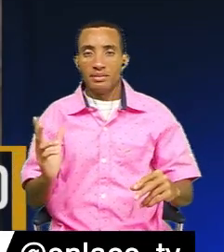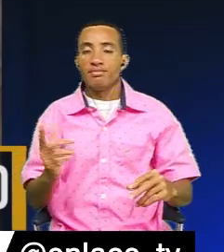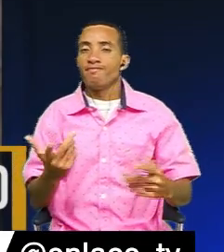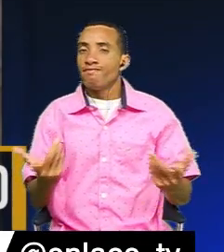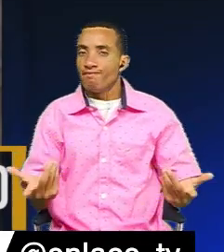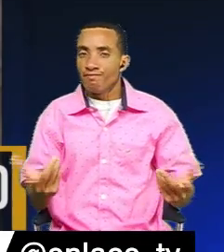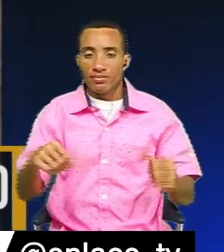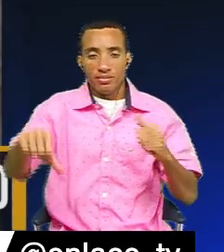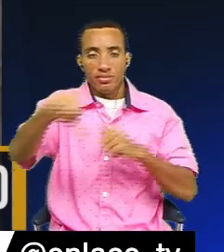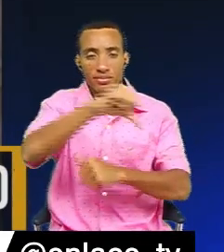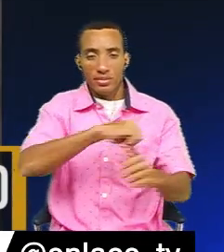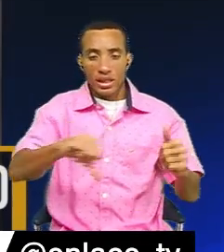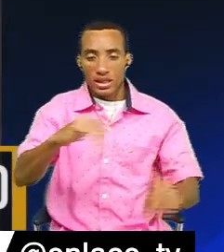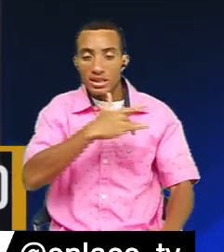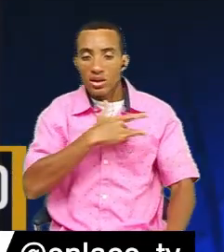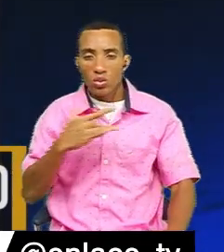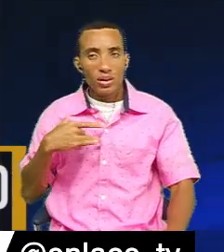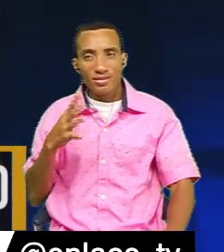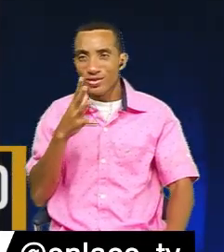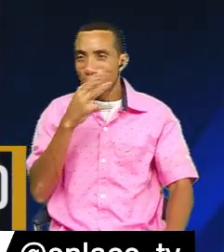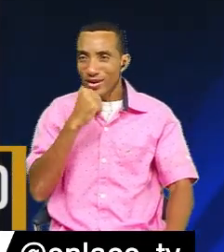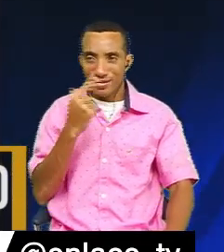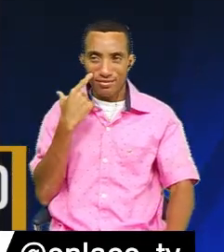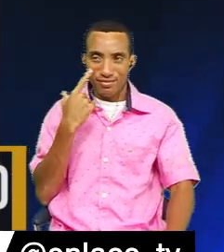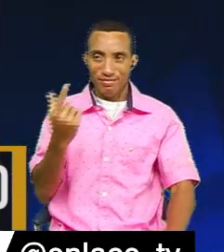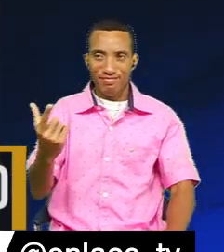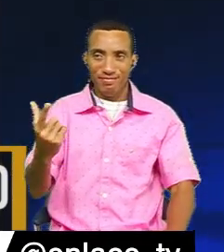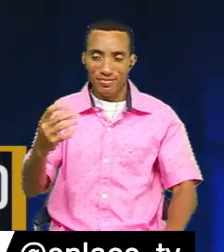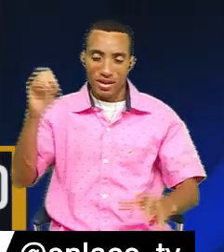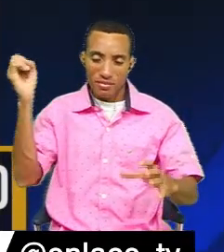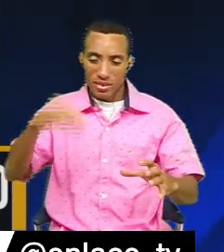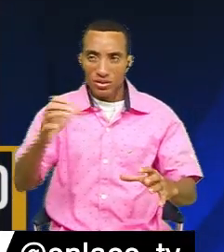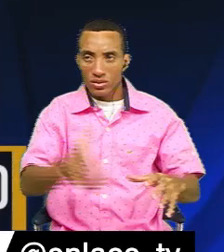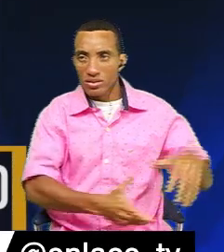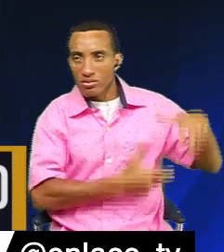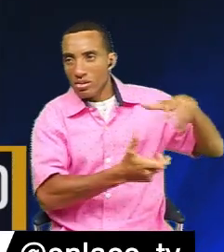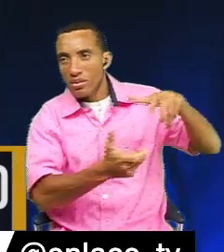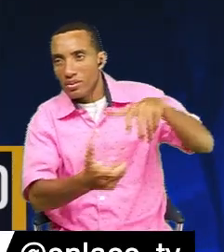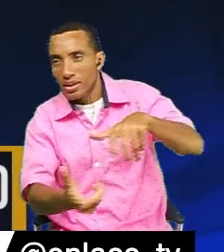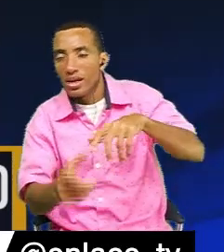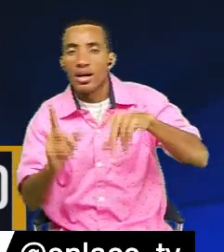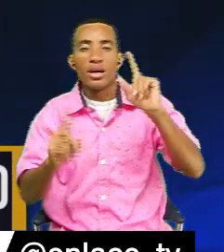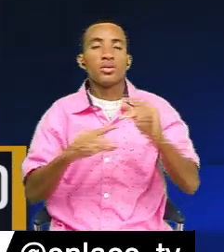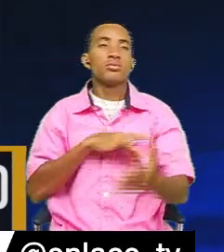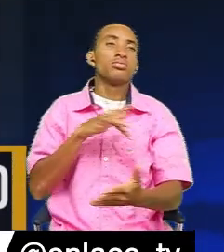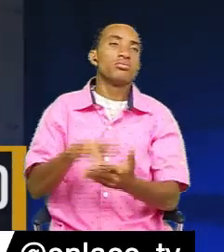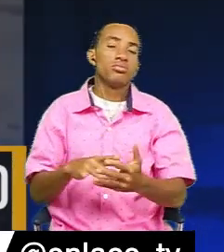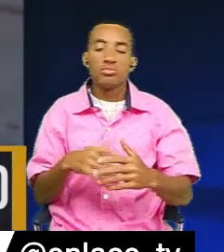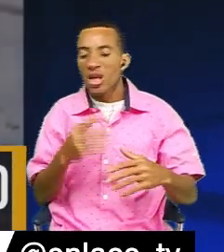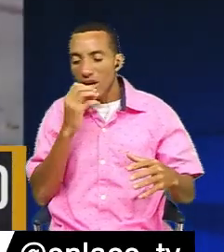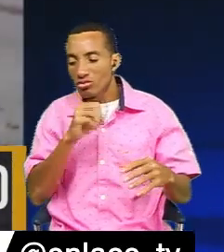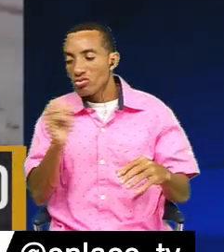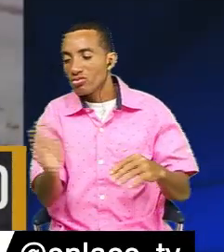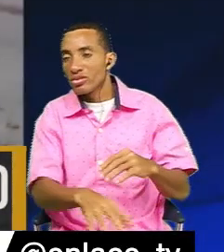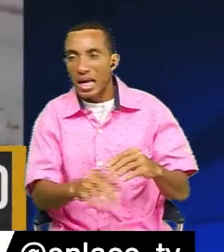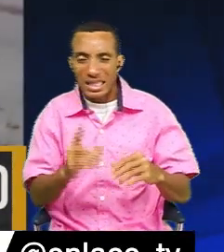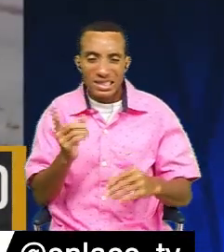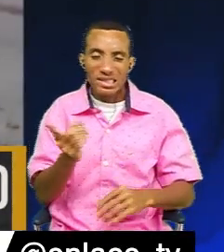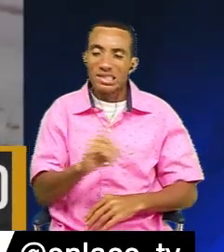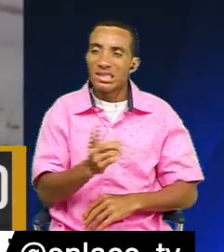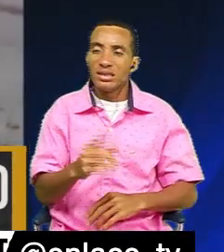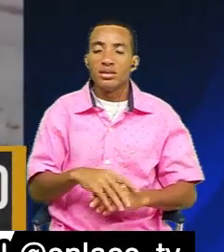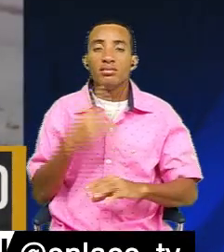ya no da un buen aspecto. Basura está siendo dejada en el sector y la comunidad que visite al sitio lo está dejando en muy mal estado. Un llamado a